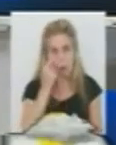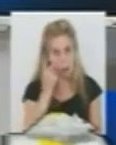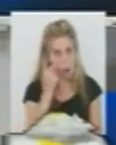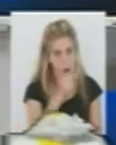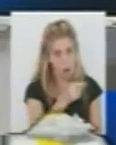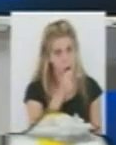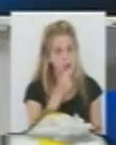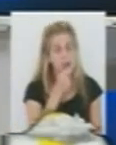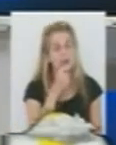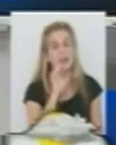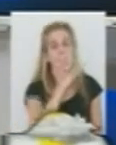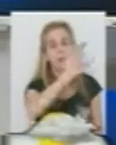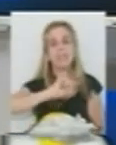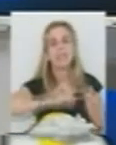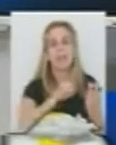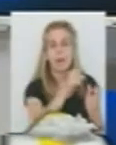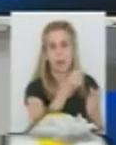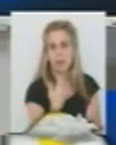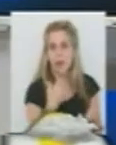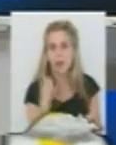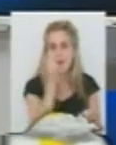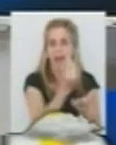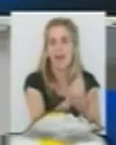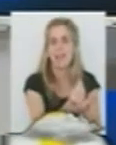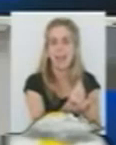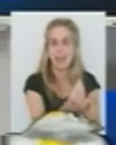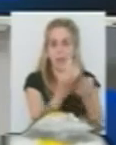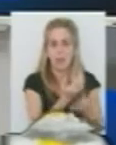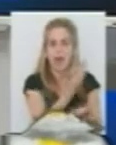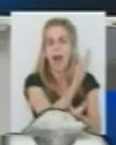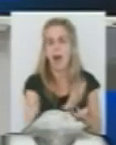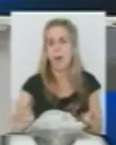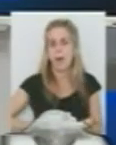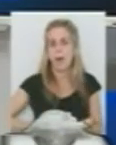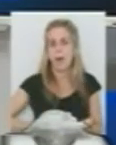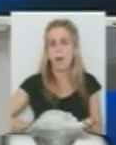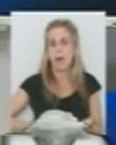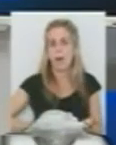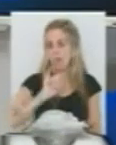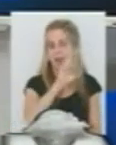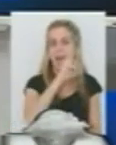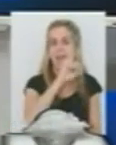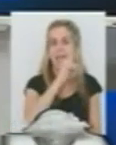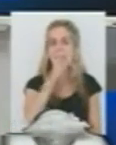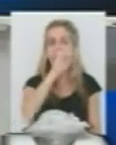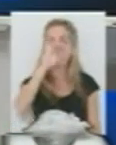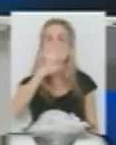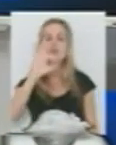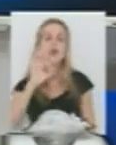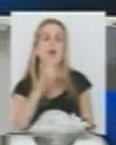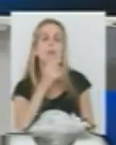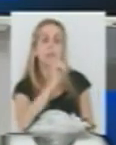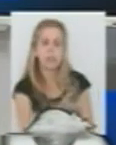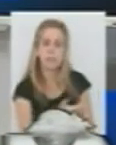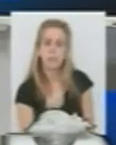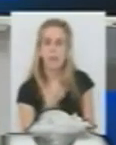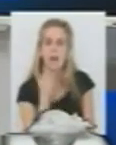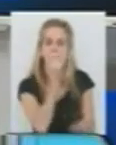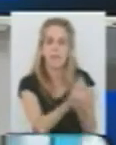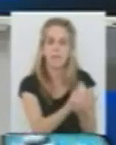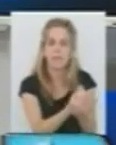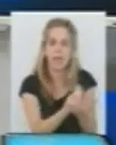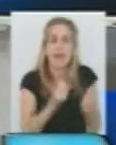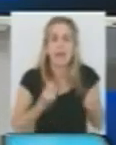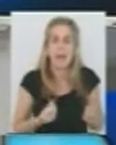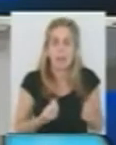Buenos Aires, es el candidato que mejor mide. Olvídate. Y puede ser gobernador si quiere. Lo que pasa es que dice Randazzo,